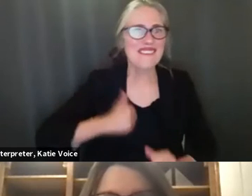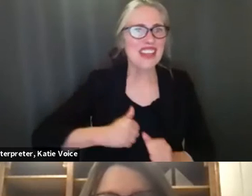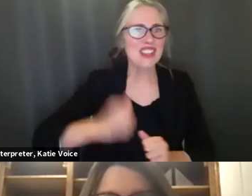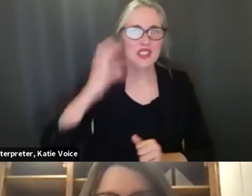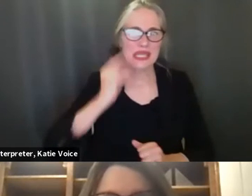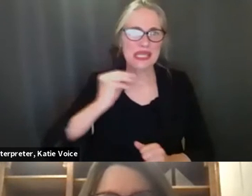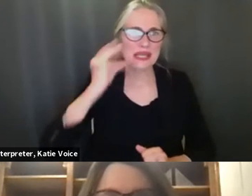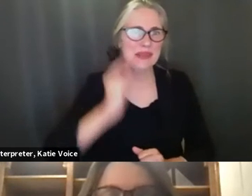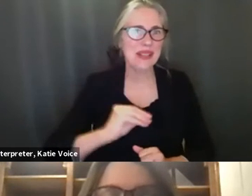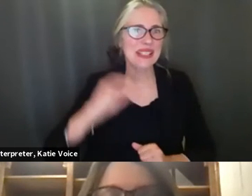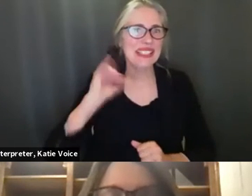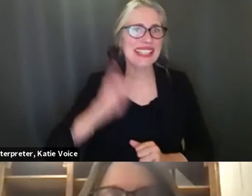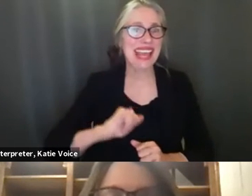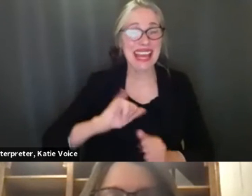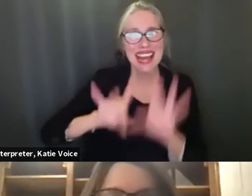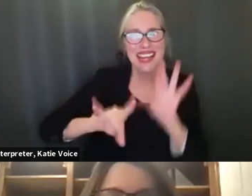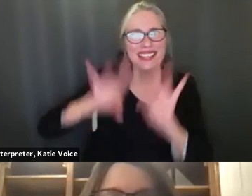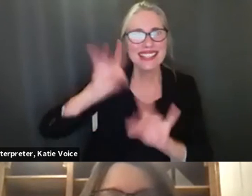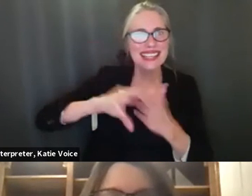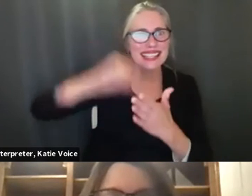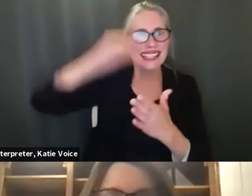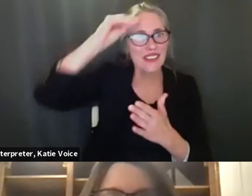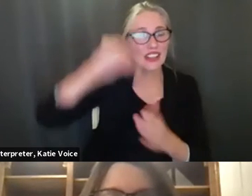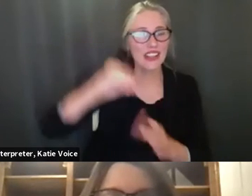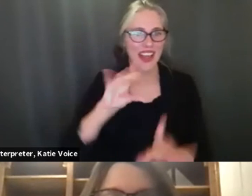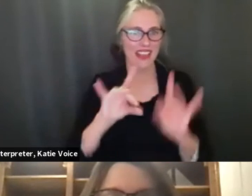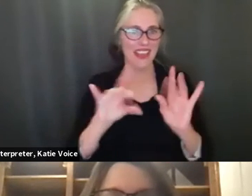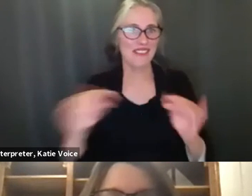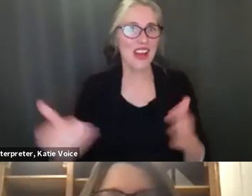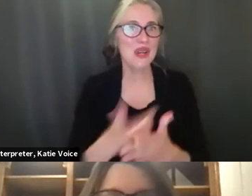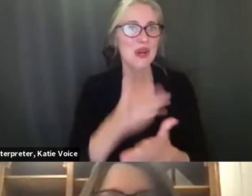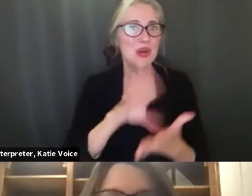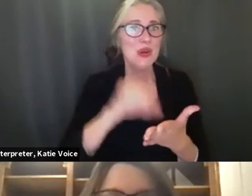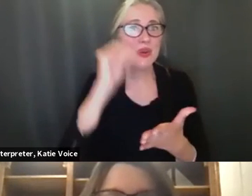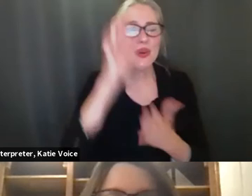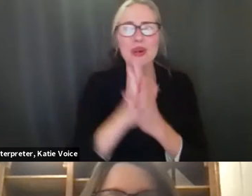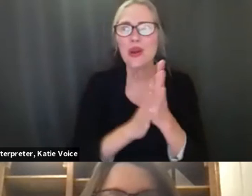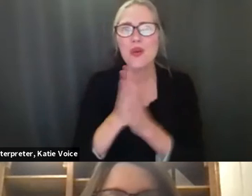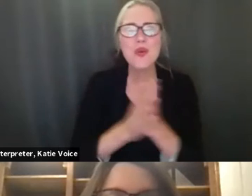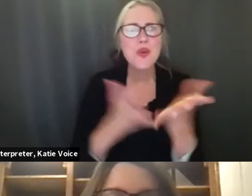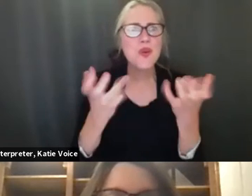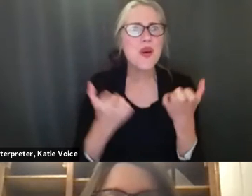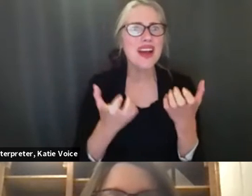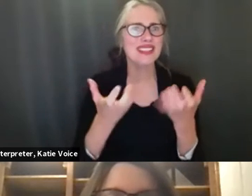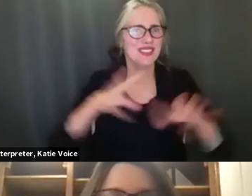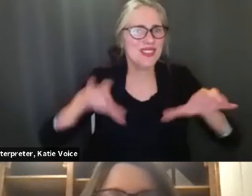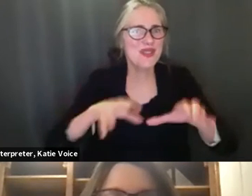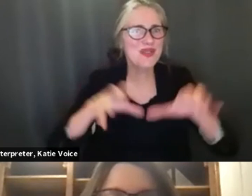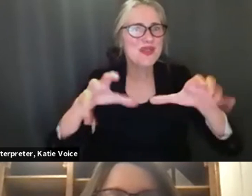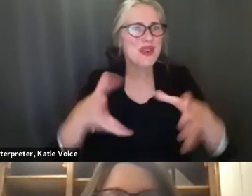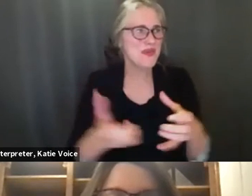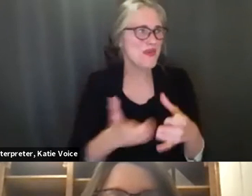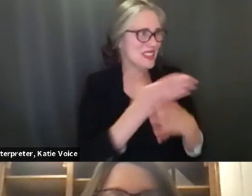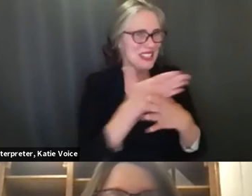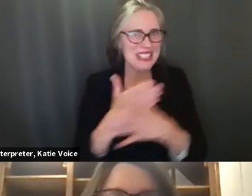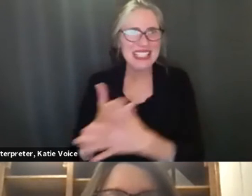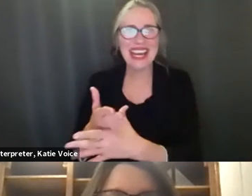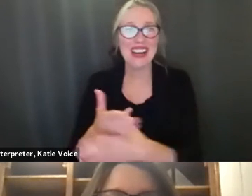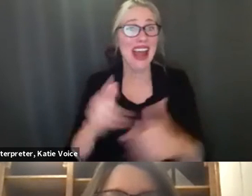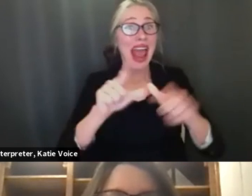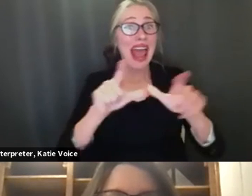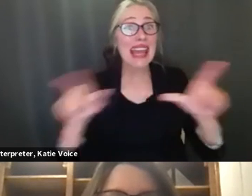buena aventura colaborativa y que tengan un aprendizaje que ellos quieran compartir con los demás y que puedan mejorar